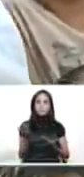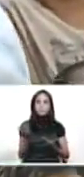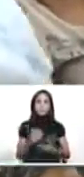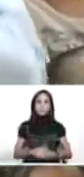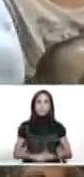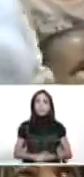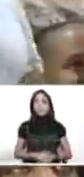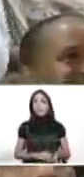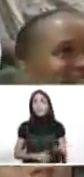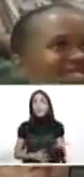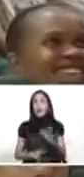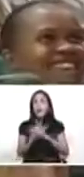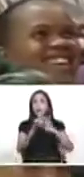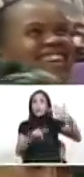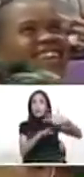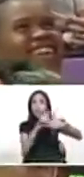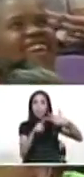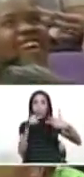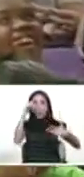Son tres líneas